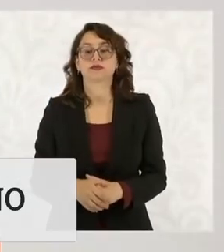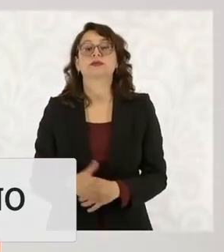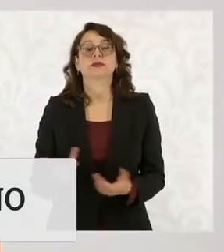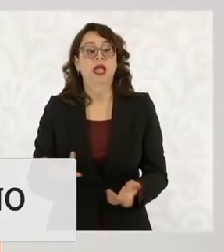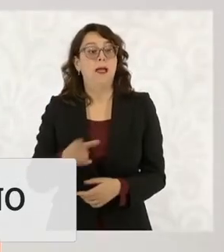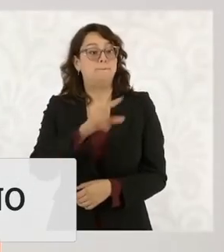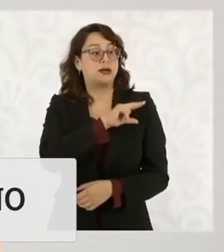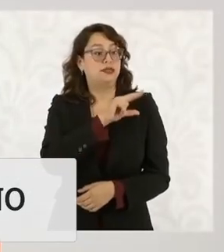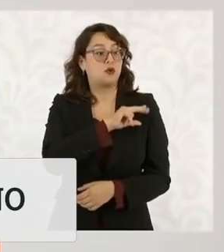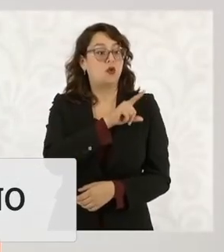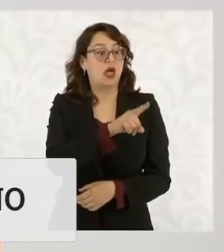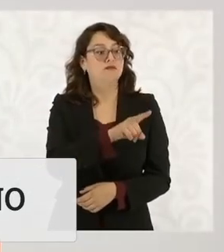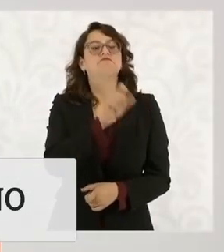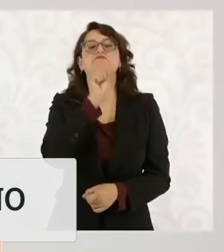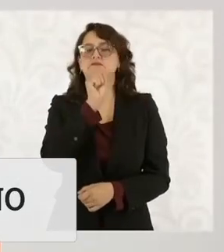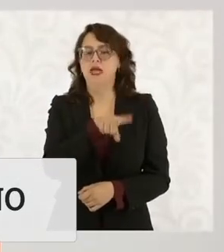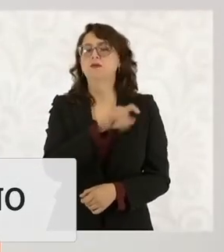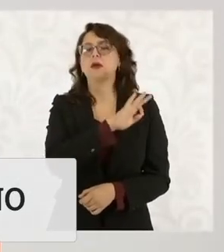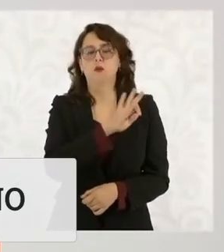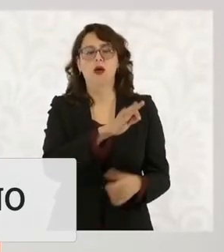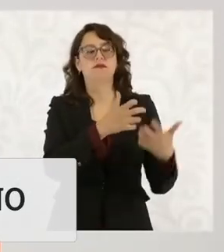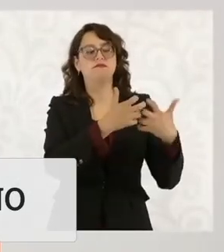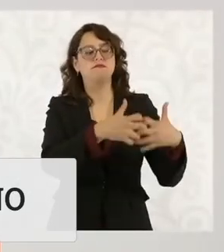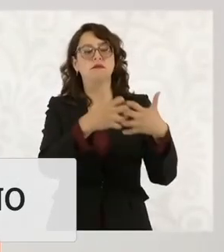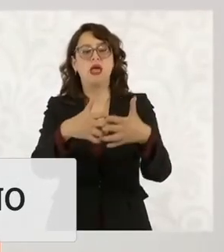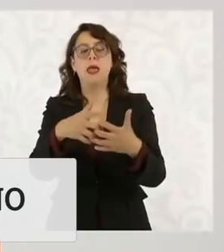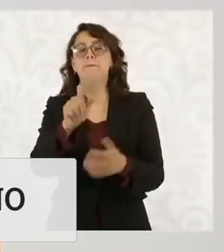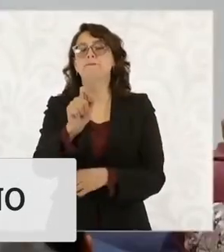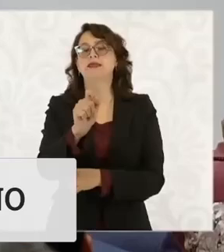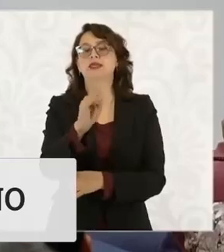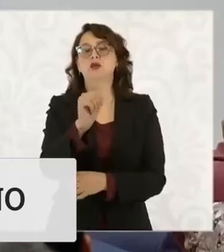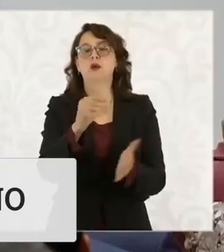generación privada cuenta hoy con una capacidad instalada de